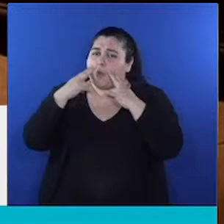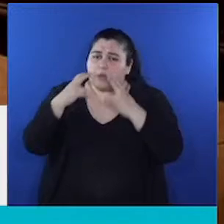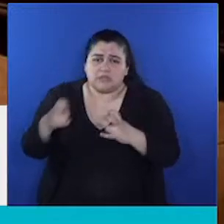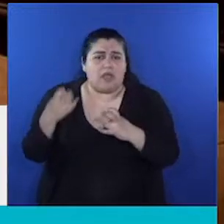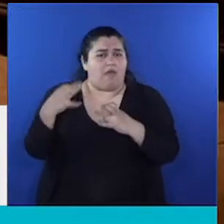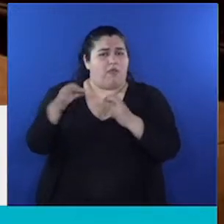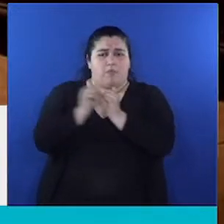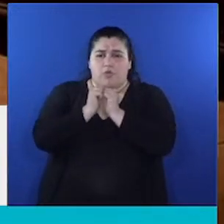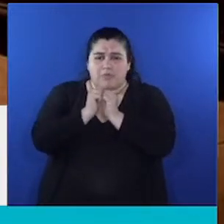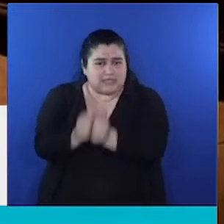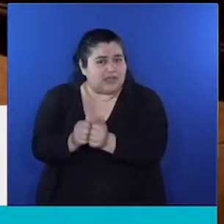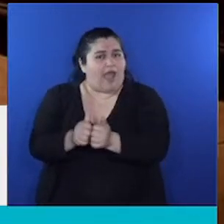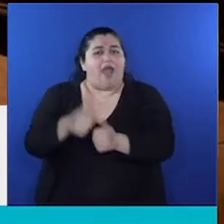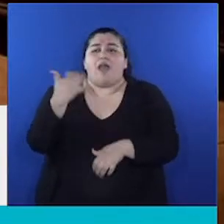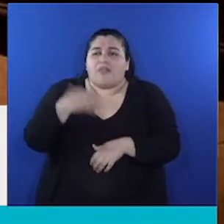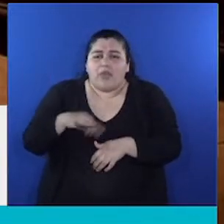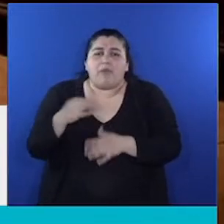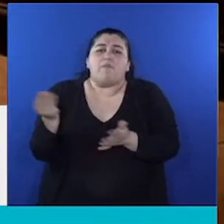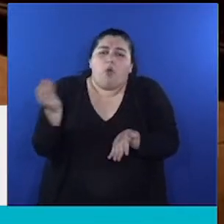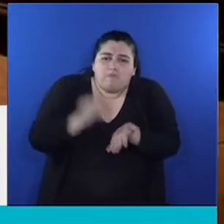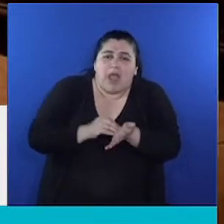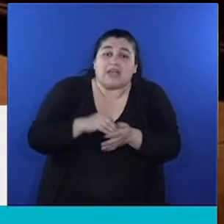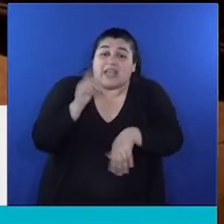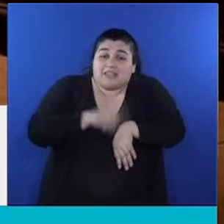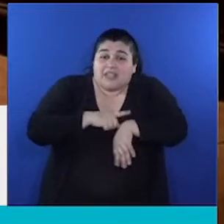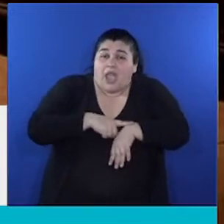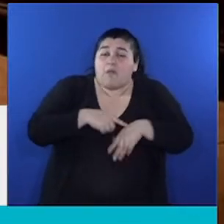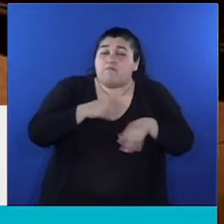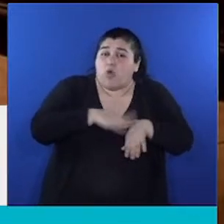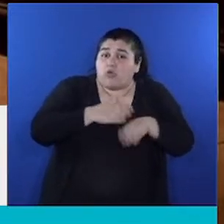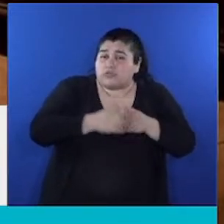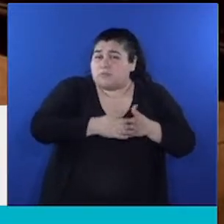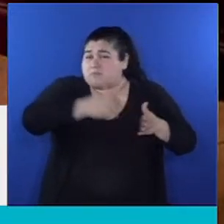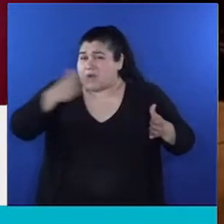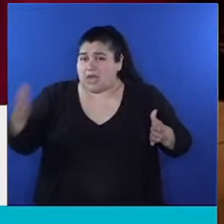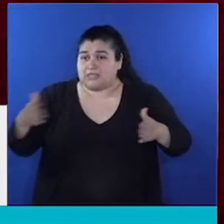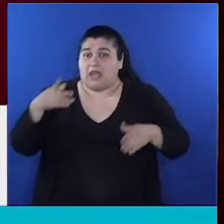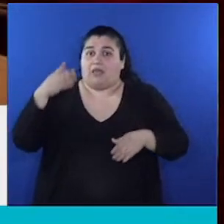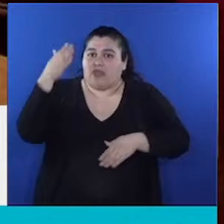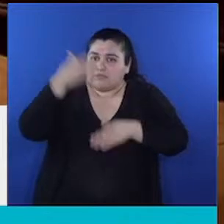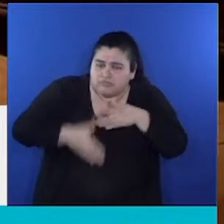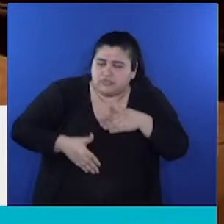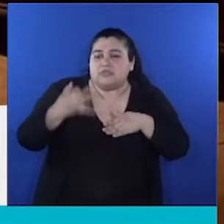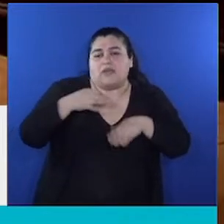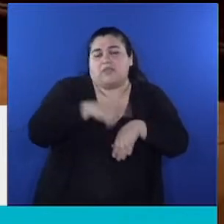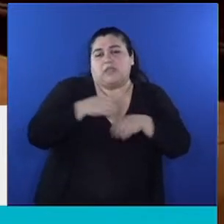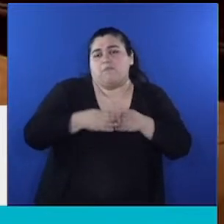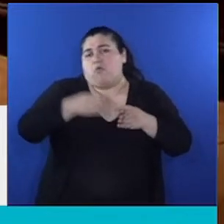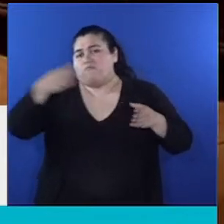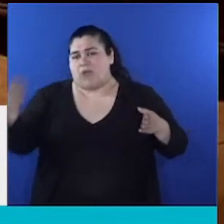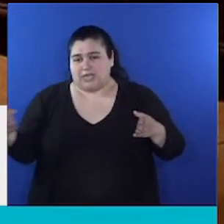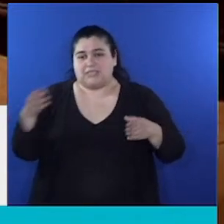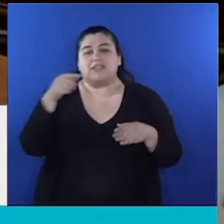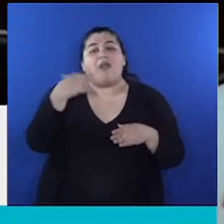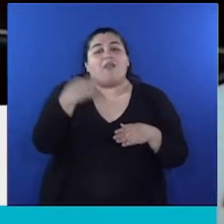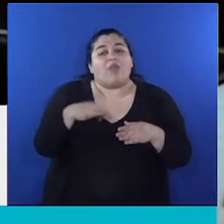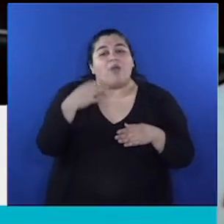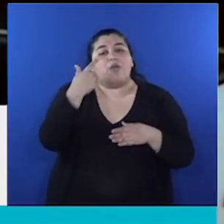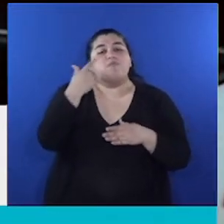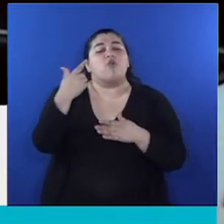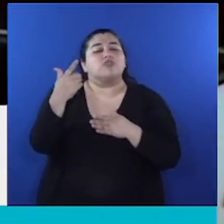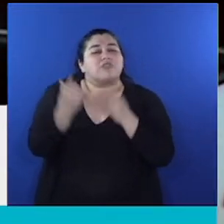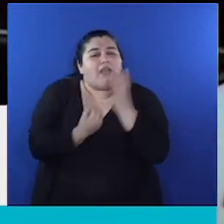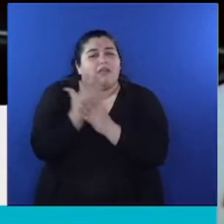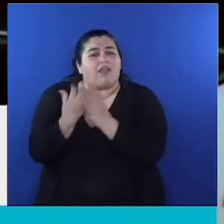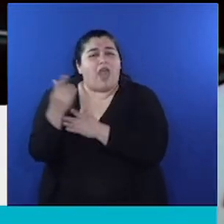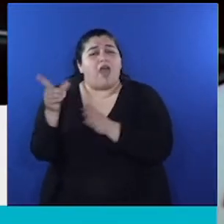que hay que ampliar los plazos de prescripción para los delitos más graves y que hay que poder construir la mayor cantidad de políticas públicas